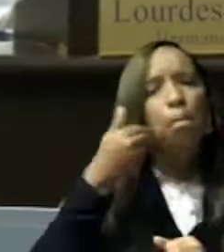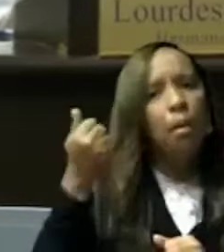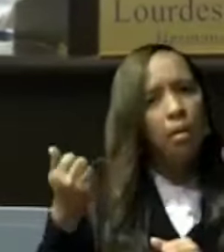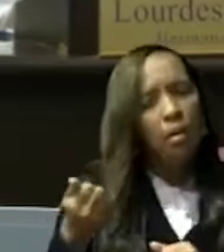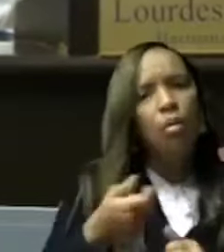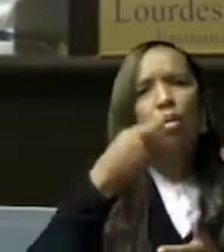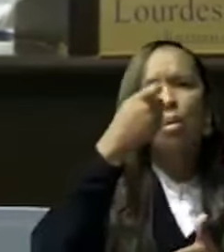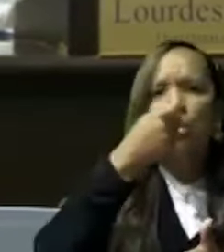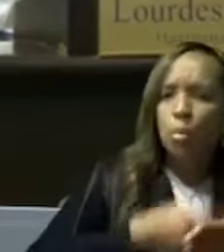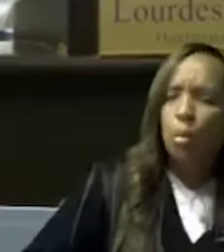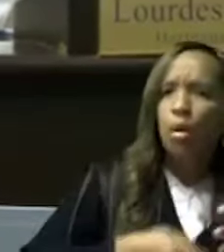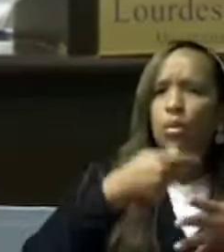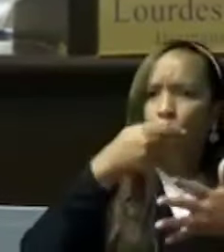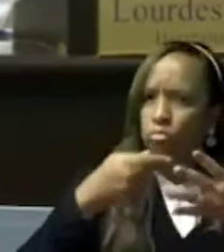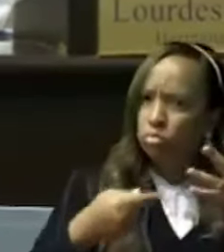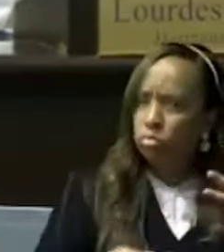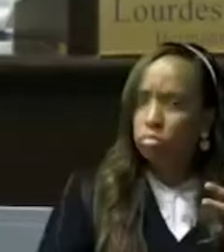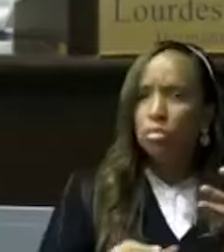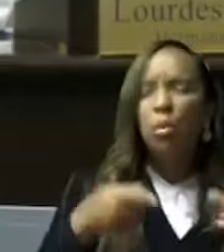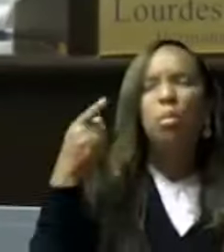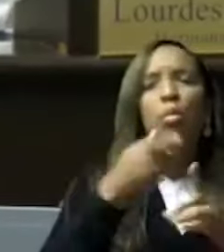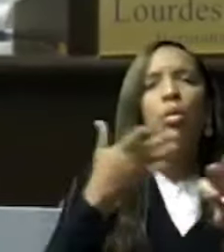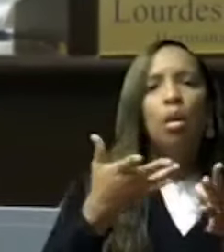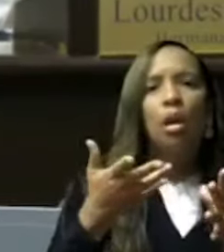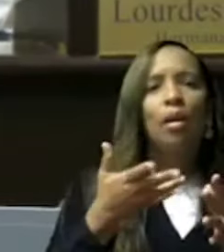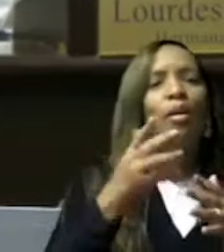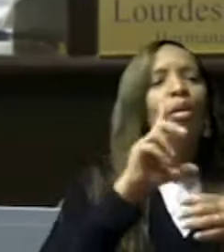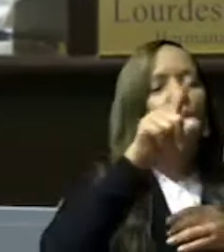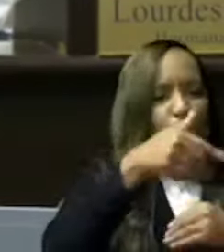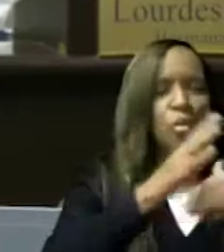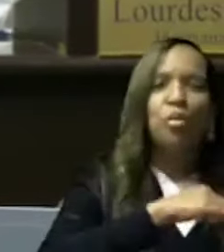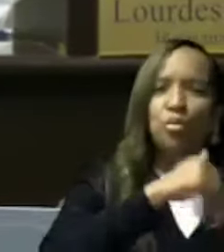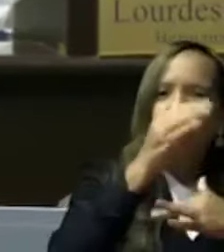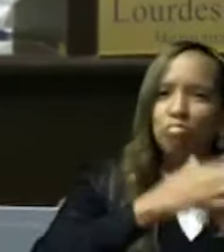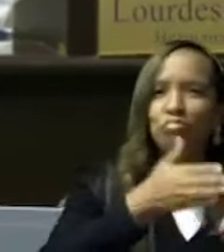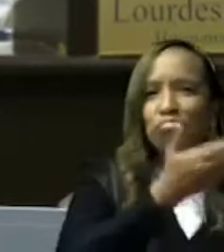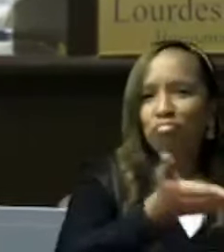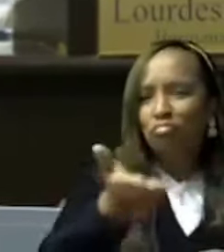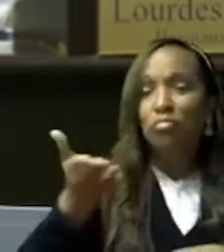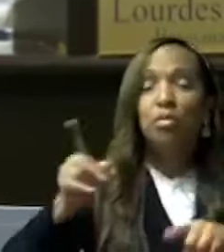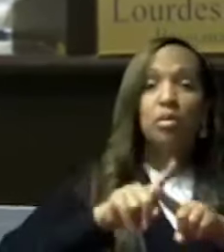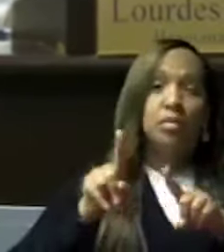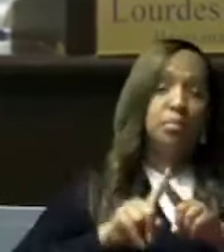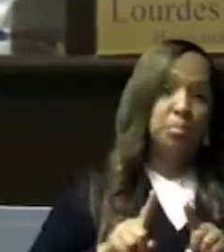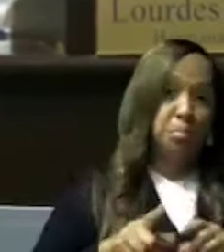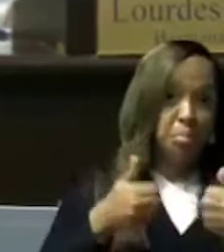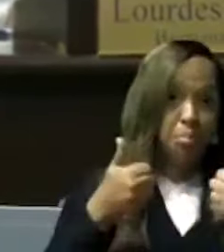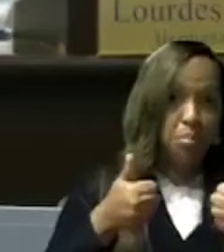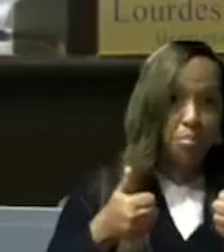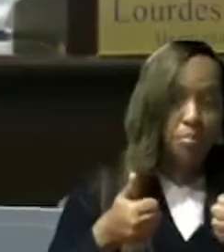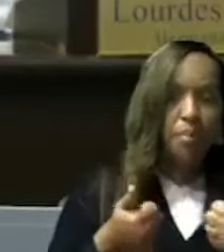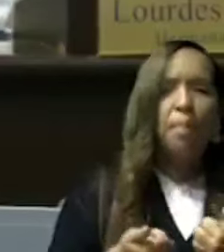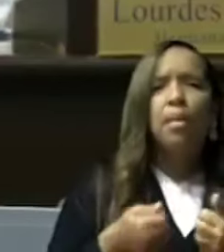diferentes obras que requiere nuestro país, sino que también que le va a dar la oportunidad al sector privado a